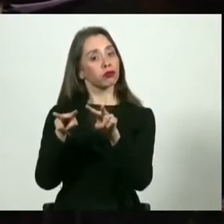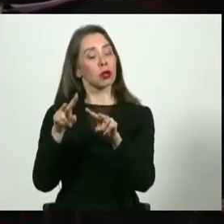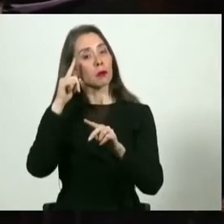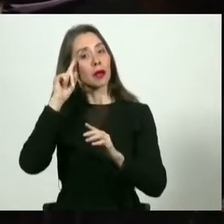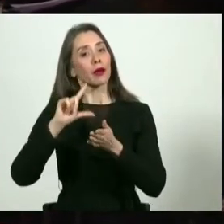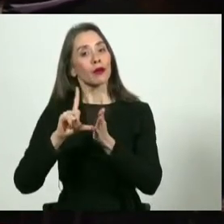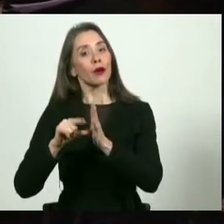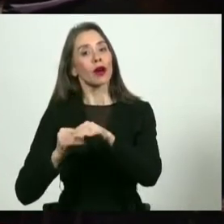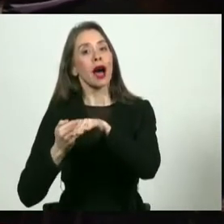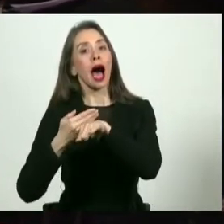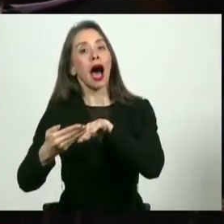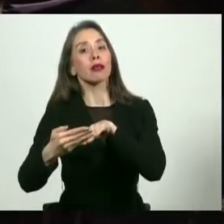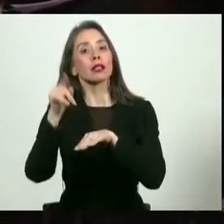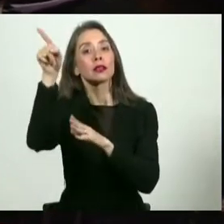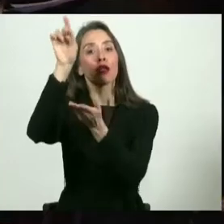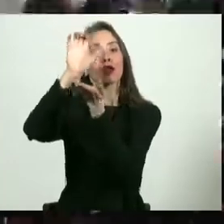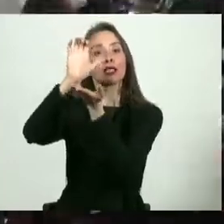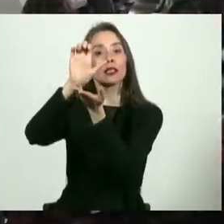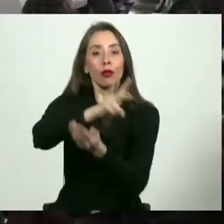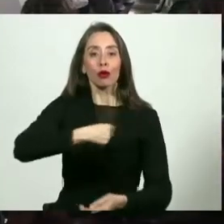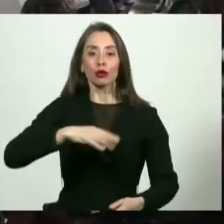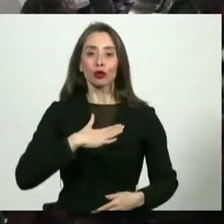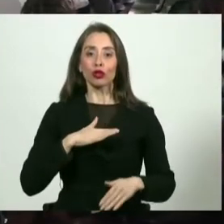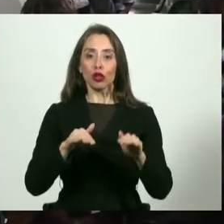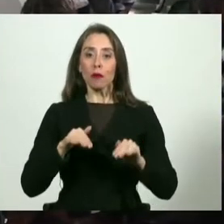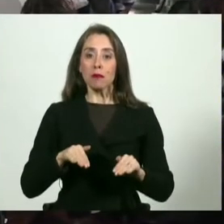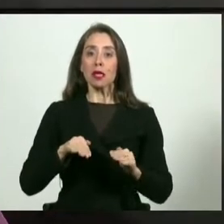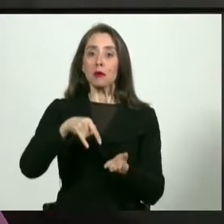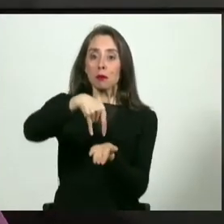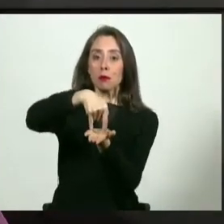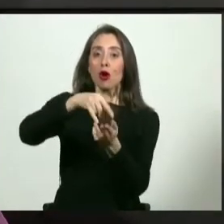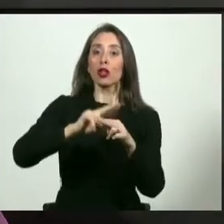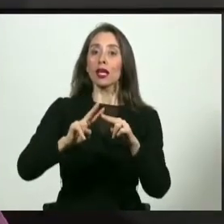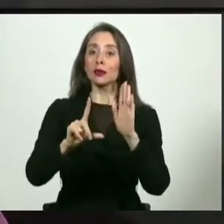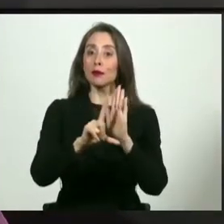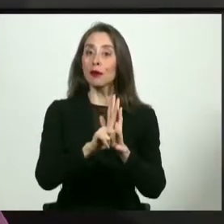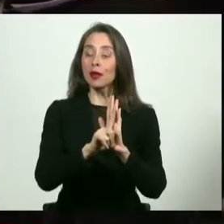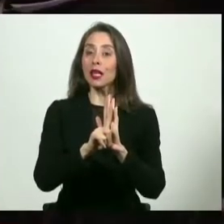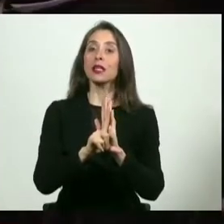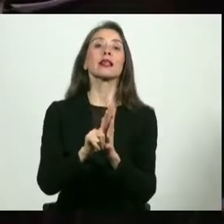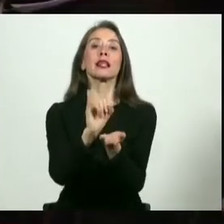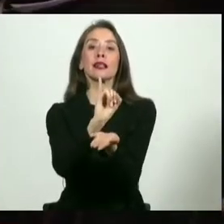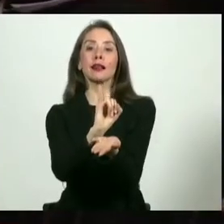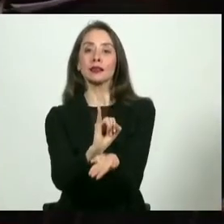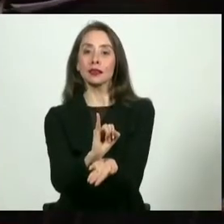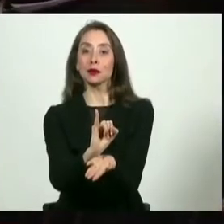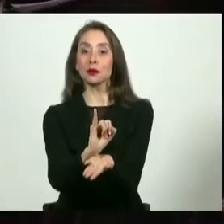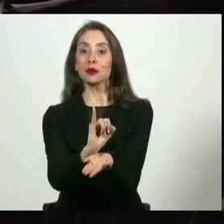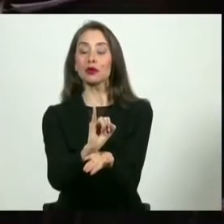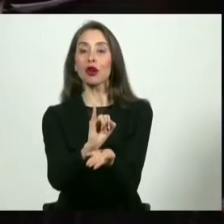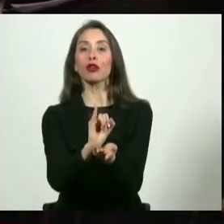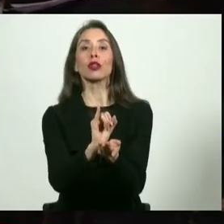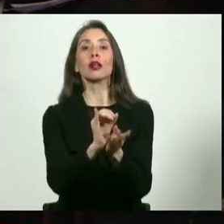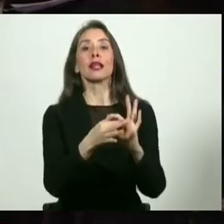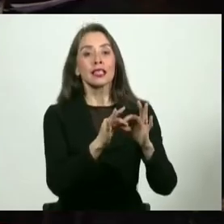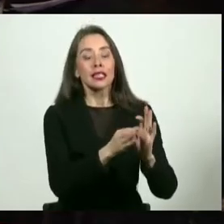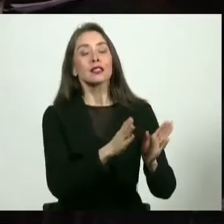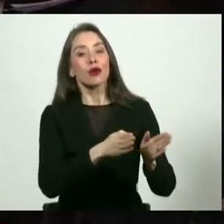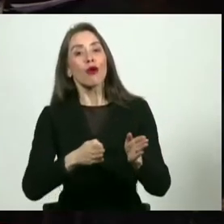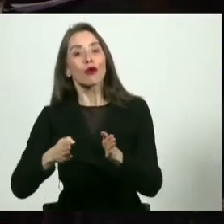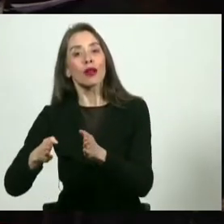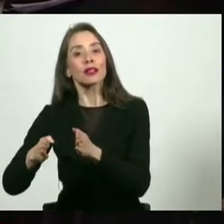retardo del Estado, de nosotros mismos como legisladores y de la institucionalidad que se ha ido organizando de alguna